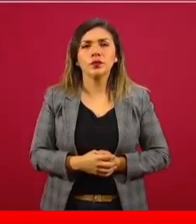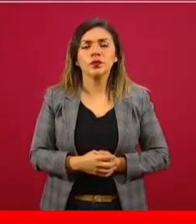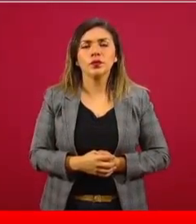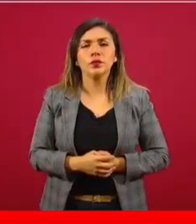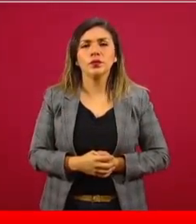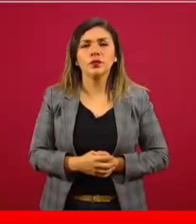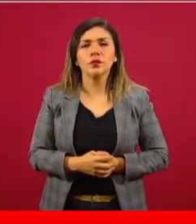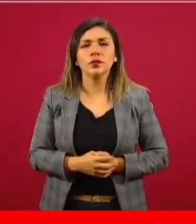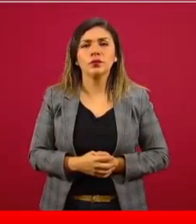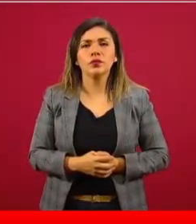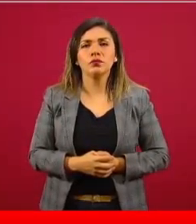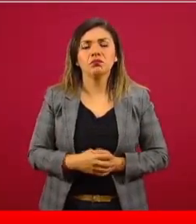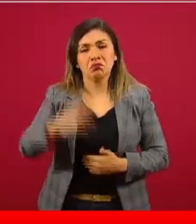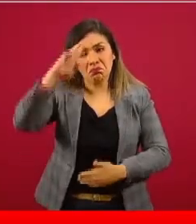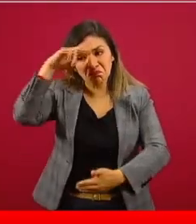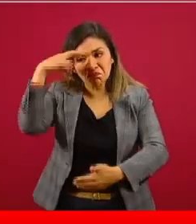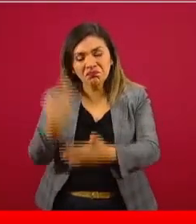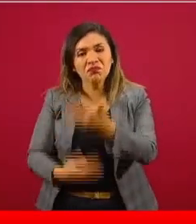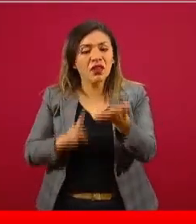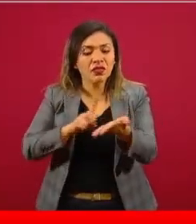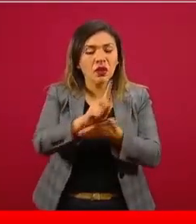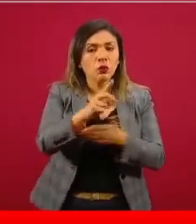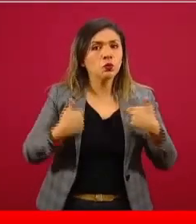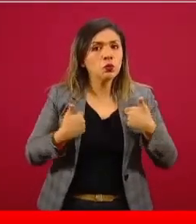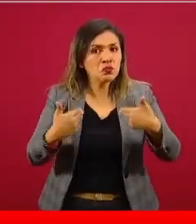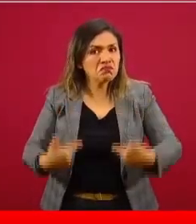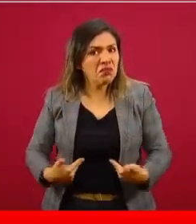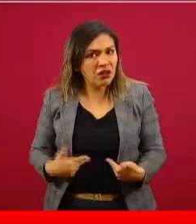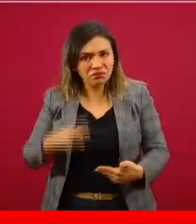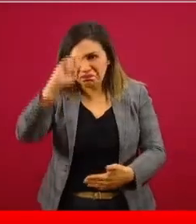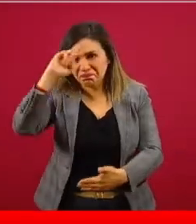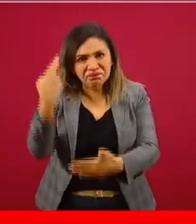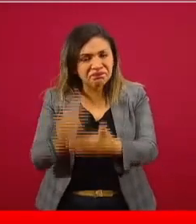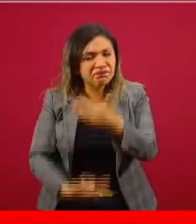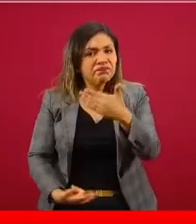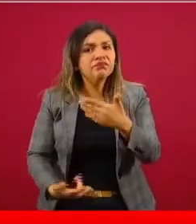se violaron derechos humanos,